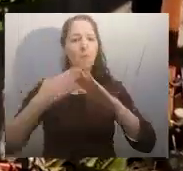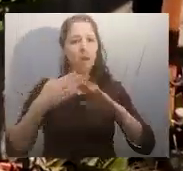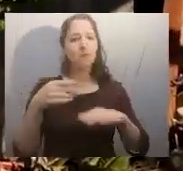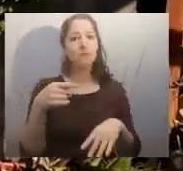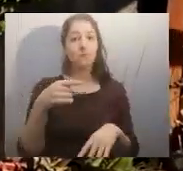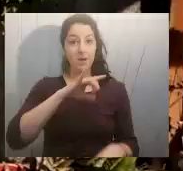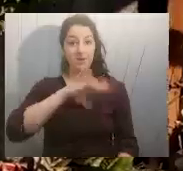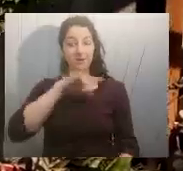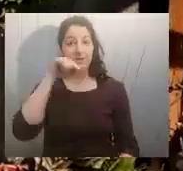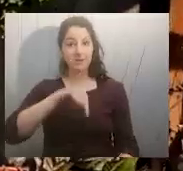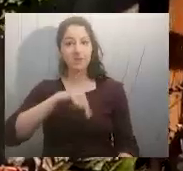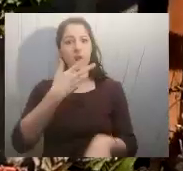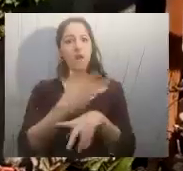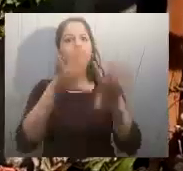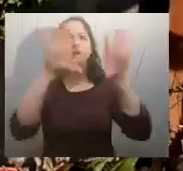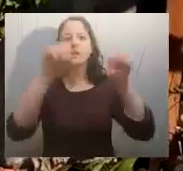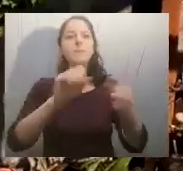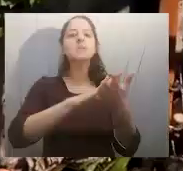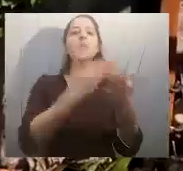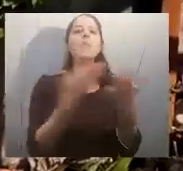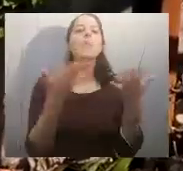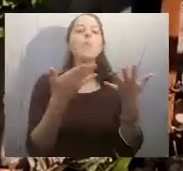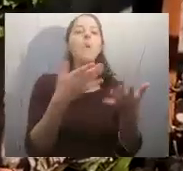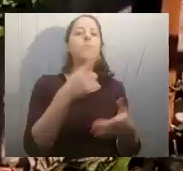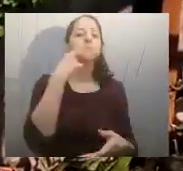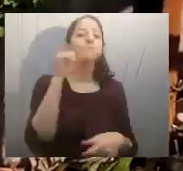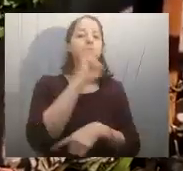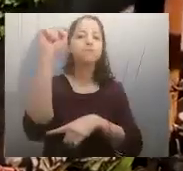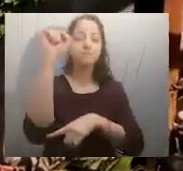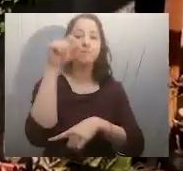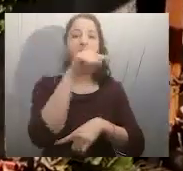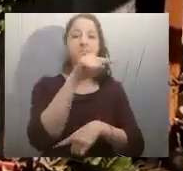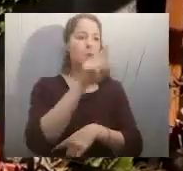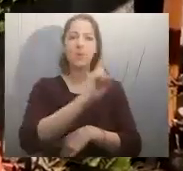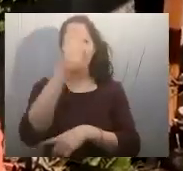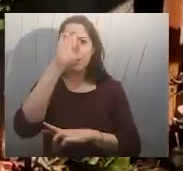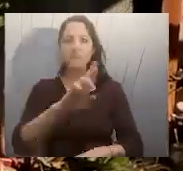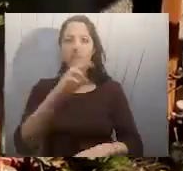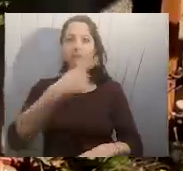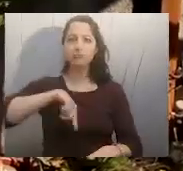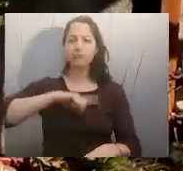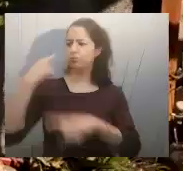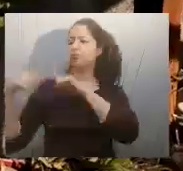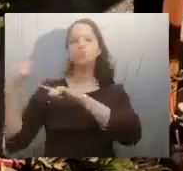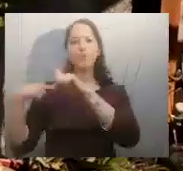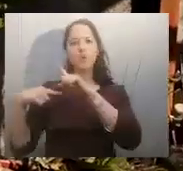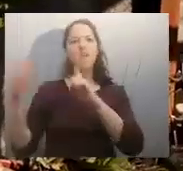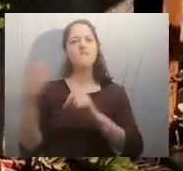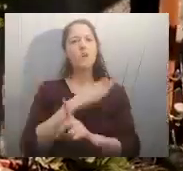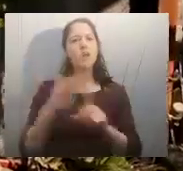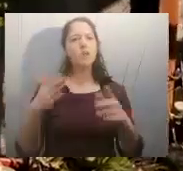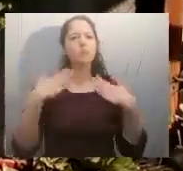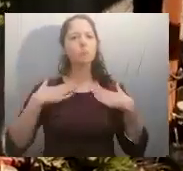profundamente patriarcal y biomédico, que no respeta nuestra historia y actúa con violencia sobre nuestras